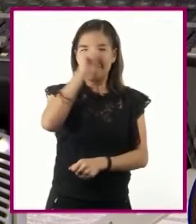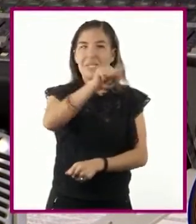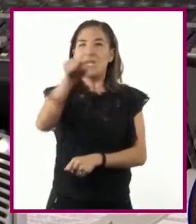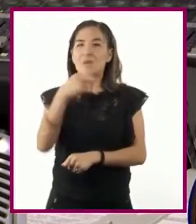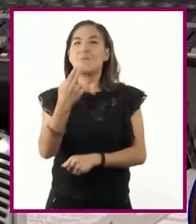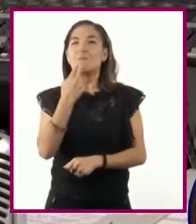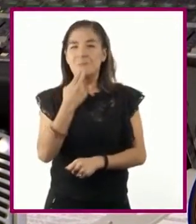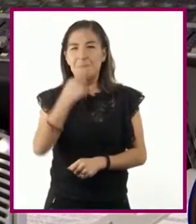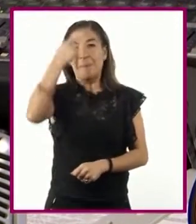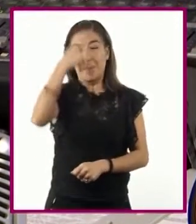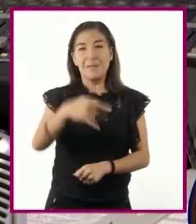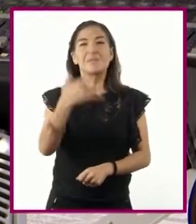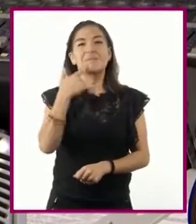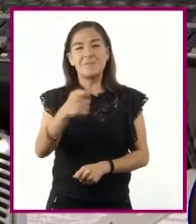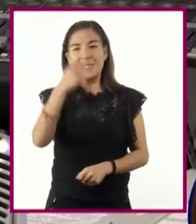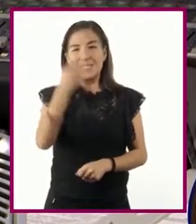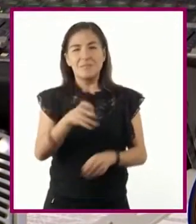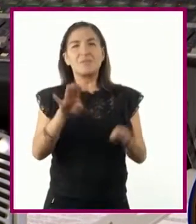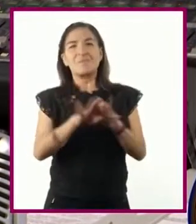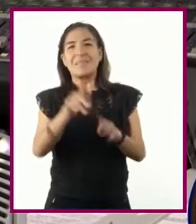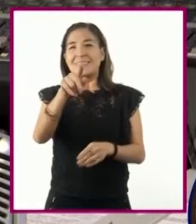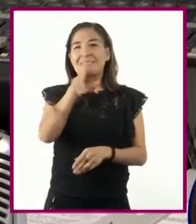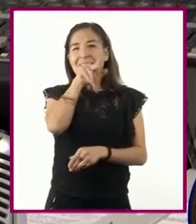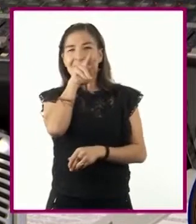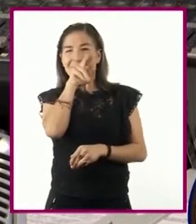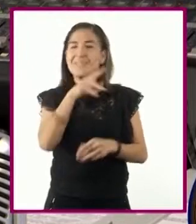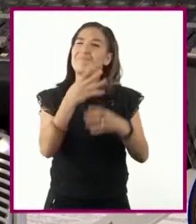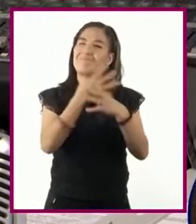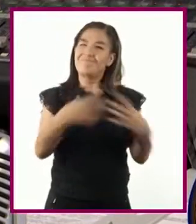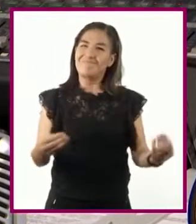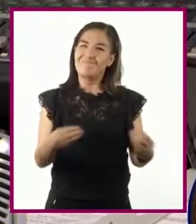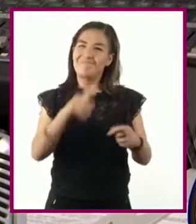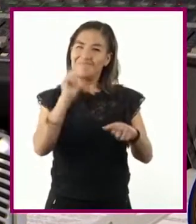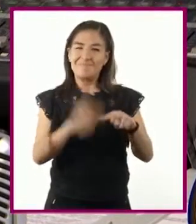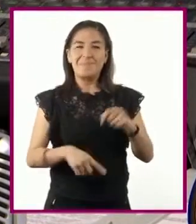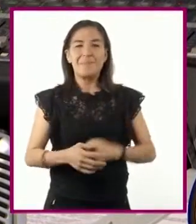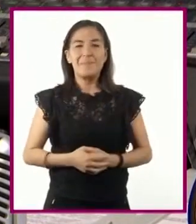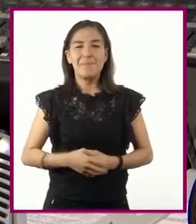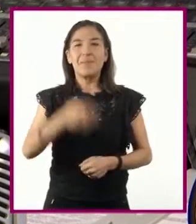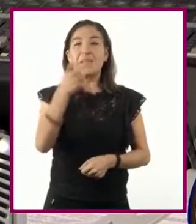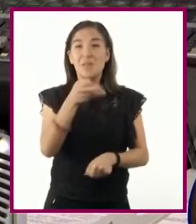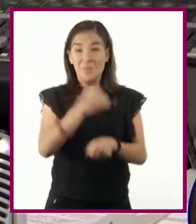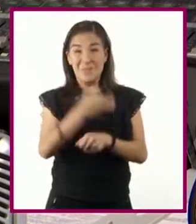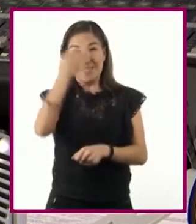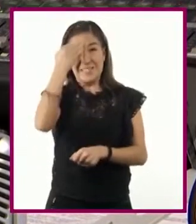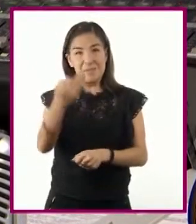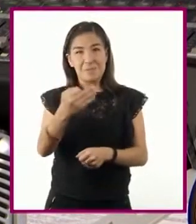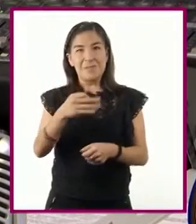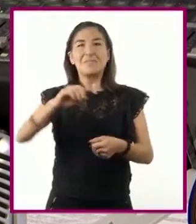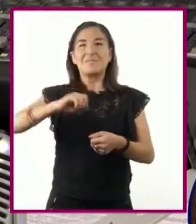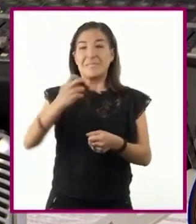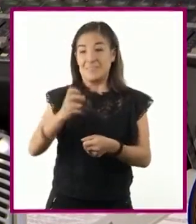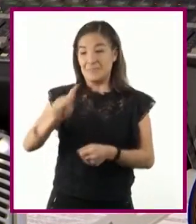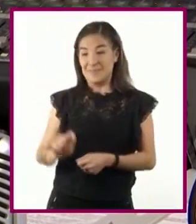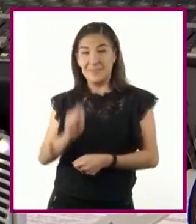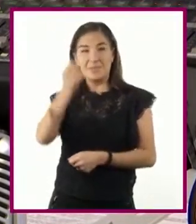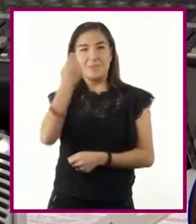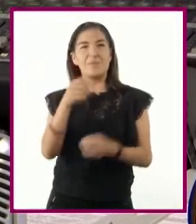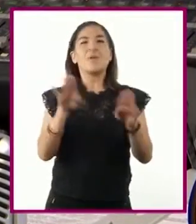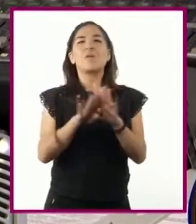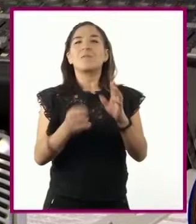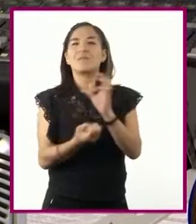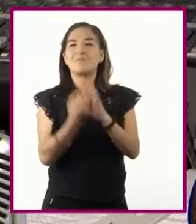útiles para lograr que esa angustia desaparezca. En estos tiempos, la tecnología pone al alcance de